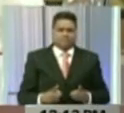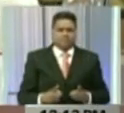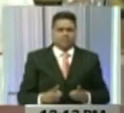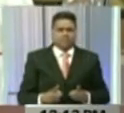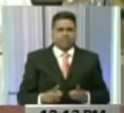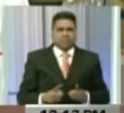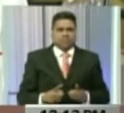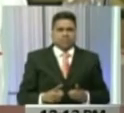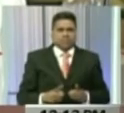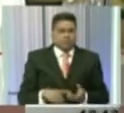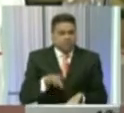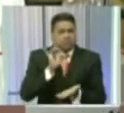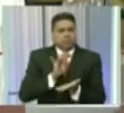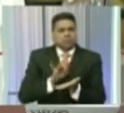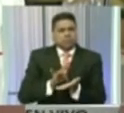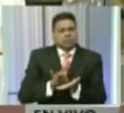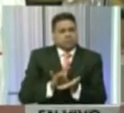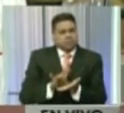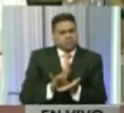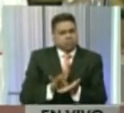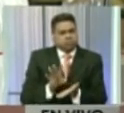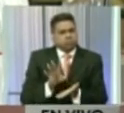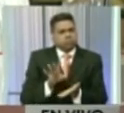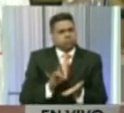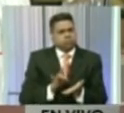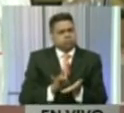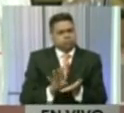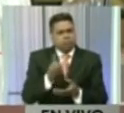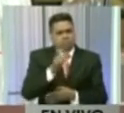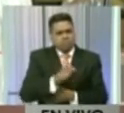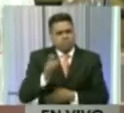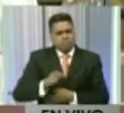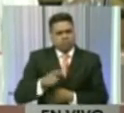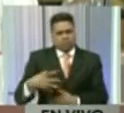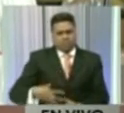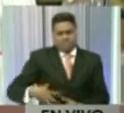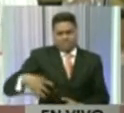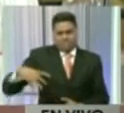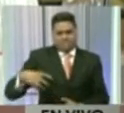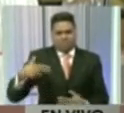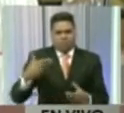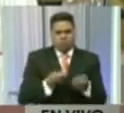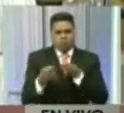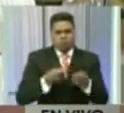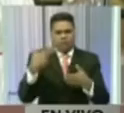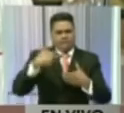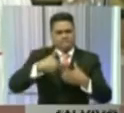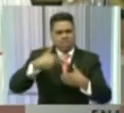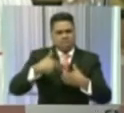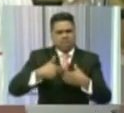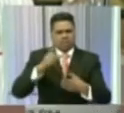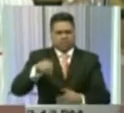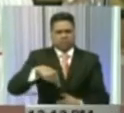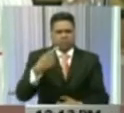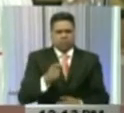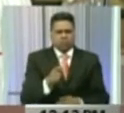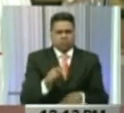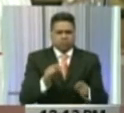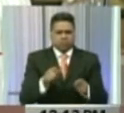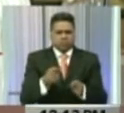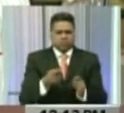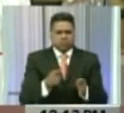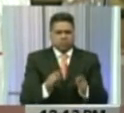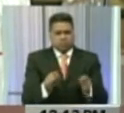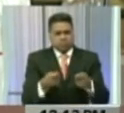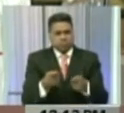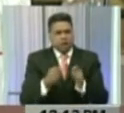sacar a la directiva de Testaferro que controlaba PDVSA en el aló presidente el siguiente domingo. Y